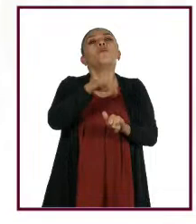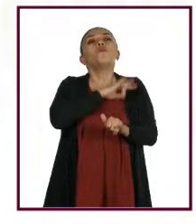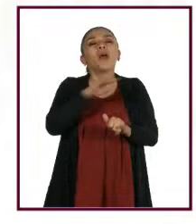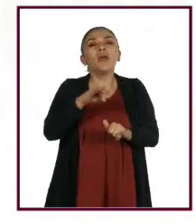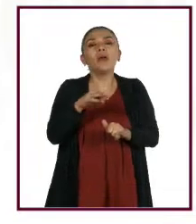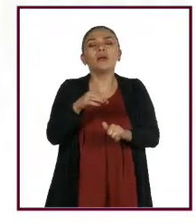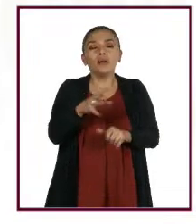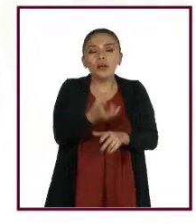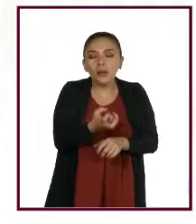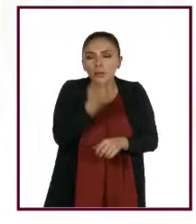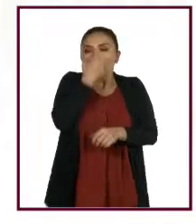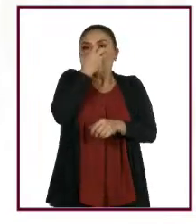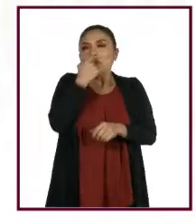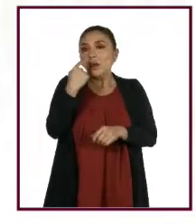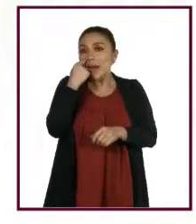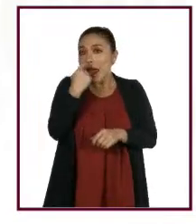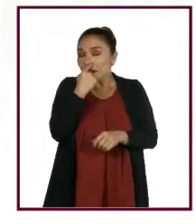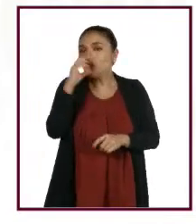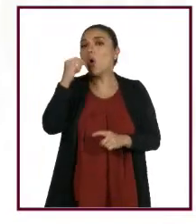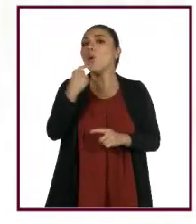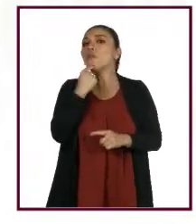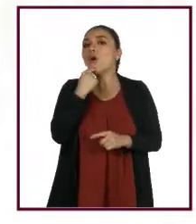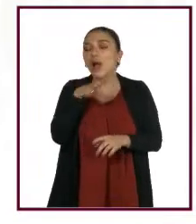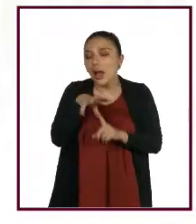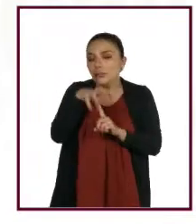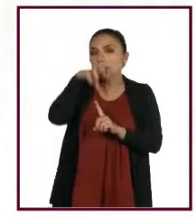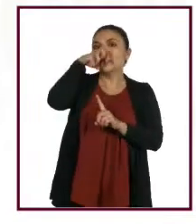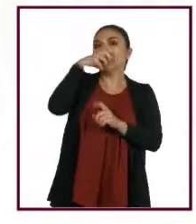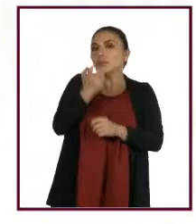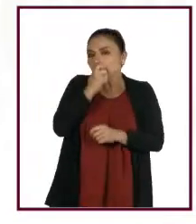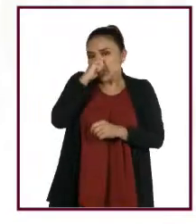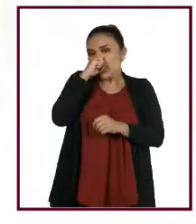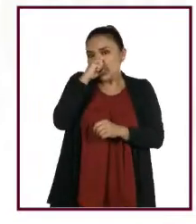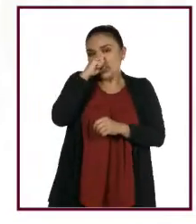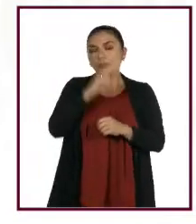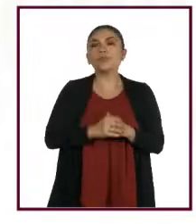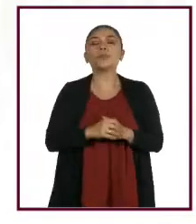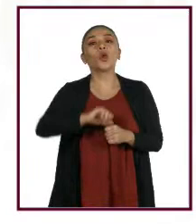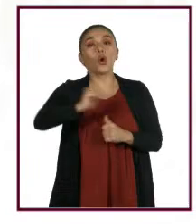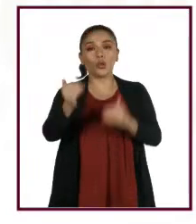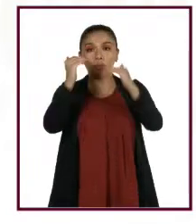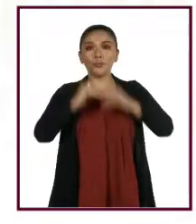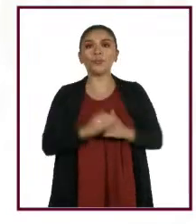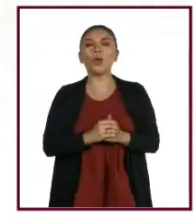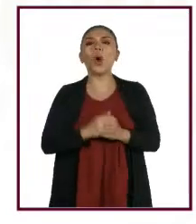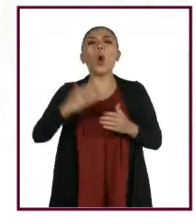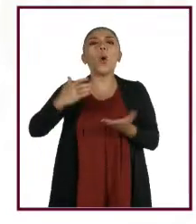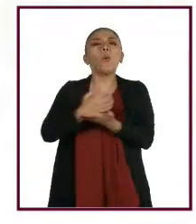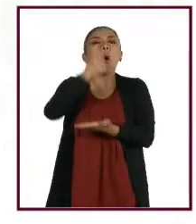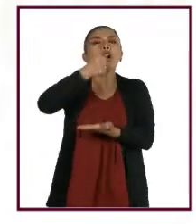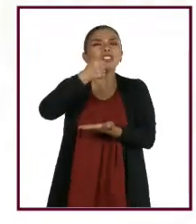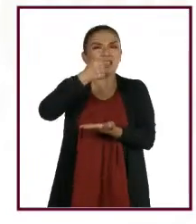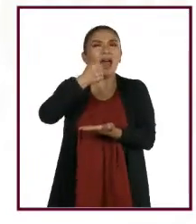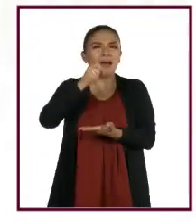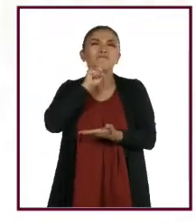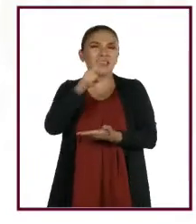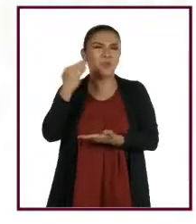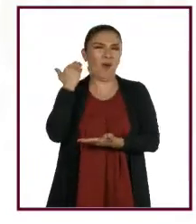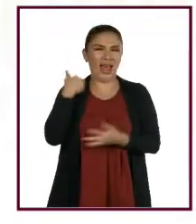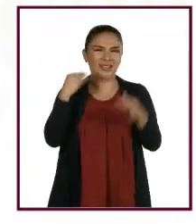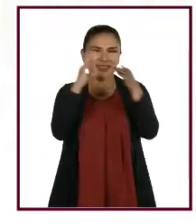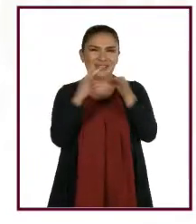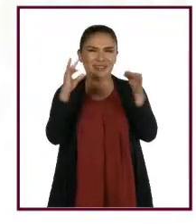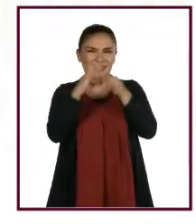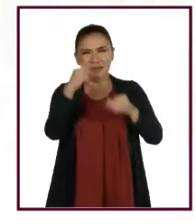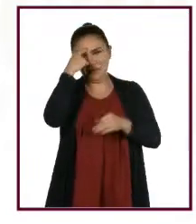acerca a las vías respiratorias, ya sea a la nariz o hacia la boca. El bolsazo, que era uno de los métodos que he estado platicando con